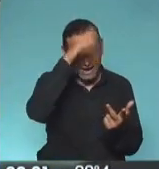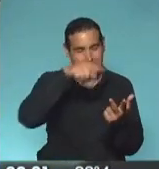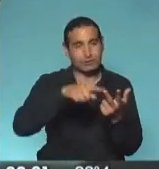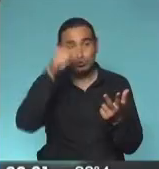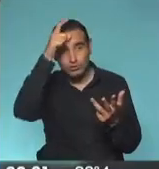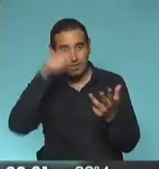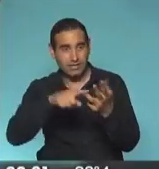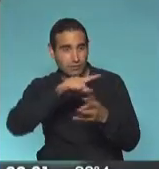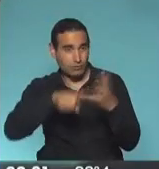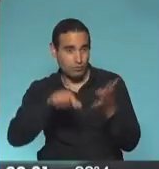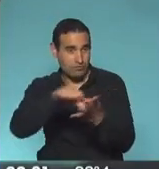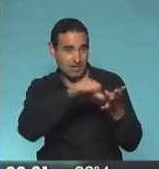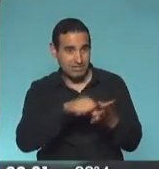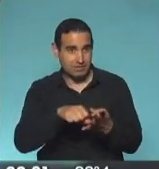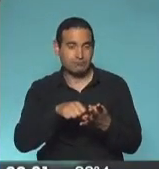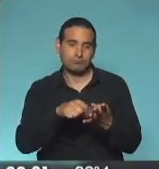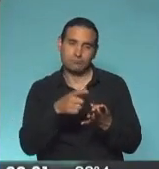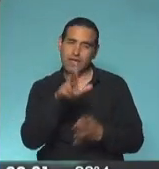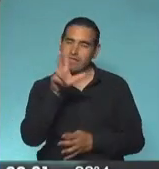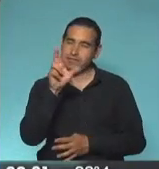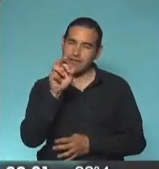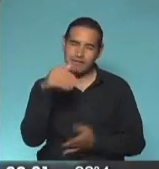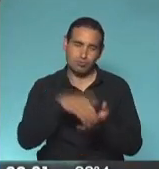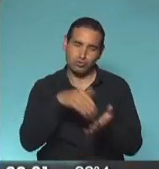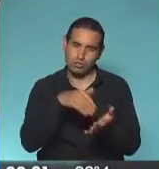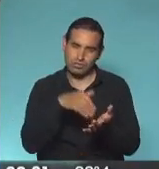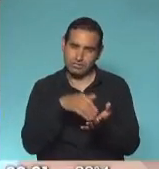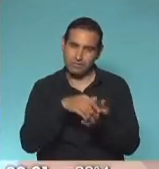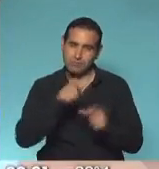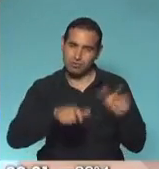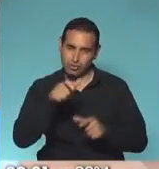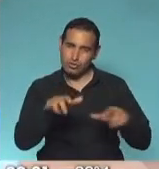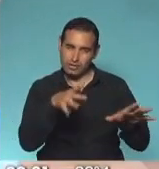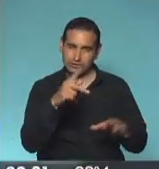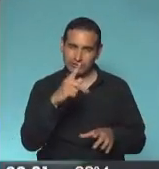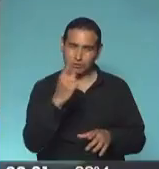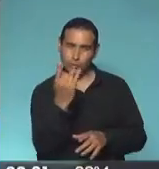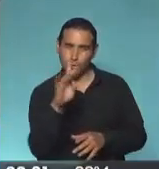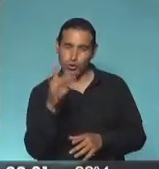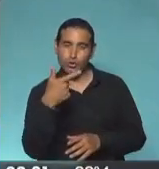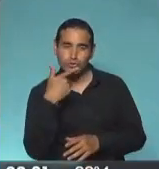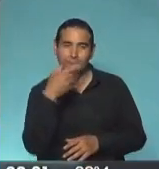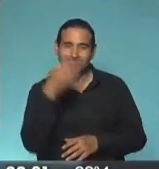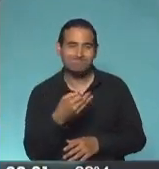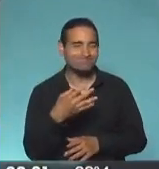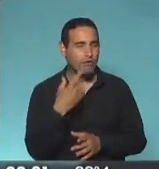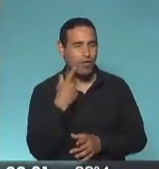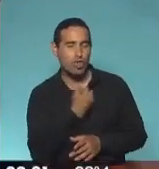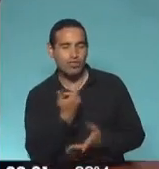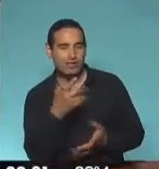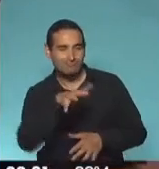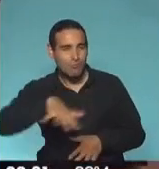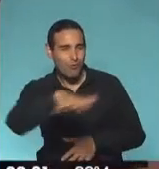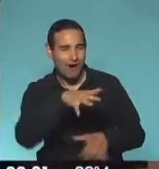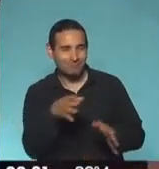¿Cuántos son, sabes? Y debe ser cerca de 30 millones, por lo menos. Capaz que un poco menos. Después tenemos que definir bien. Sí, dónde empieza y termina. Sí,